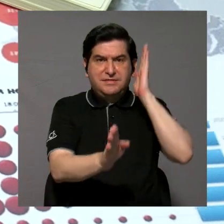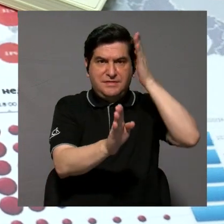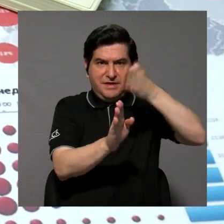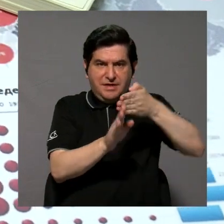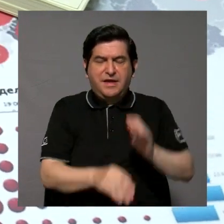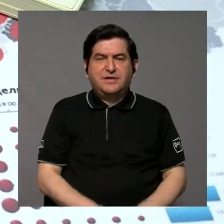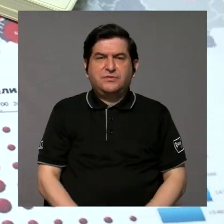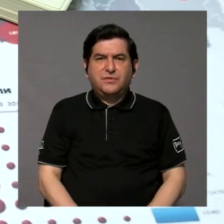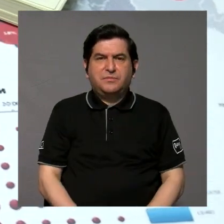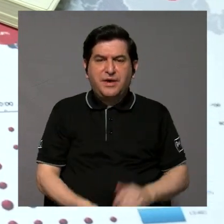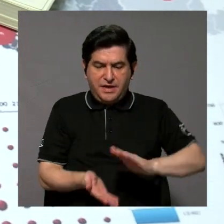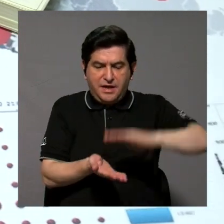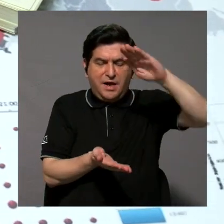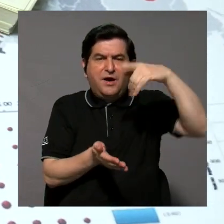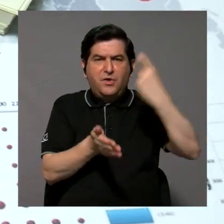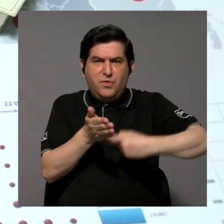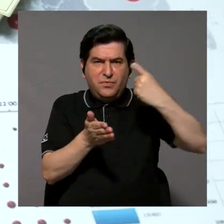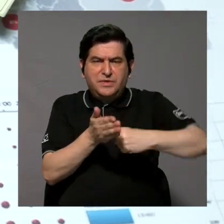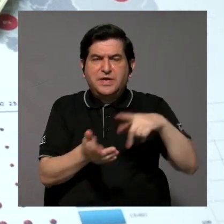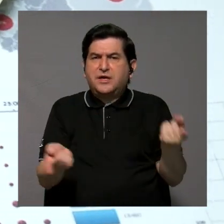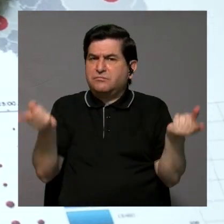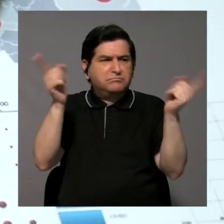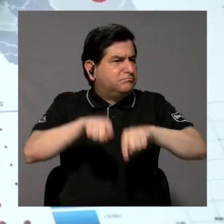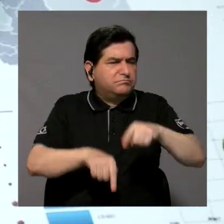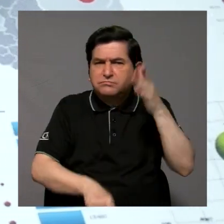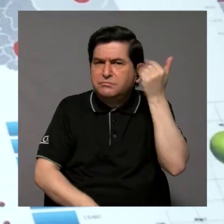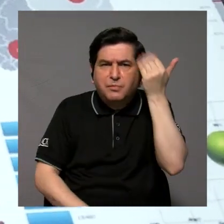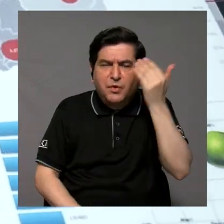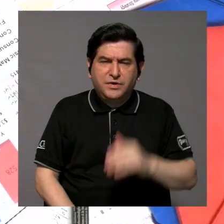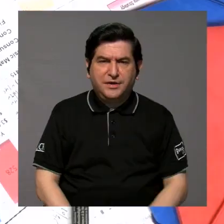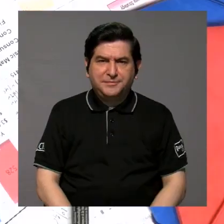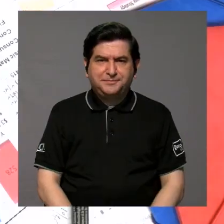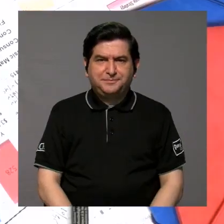para gravar la riqueza, por qué no sucedió? Pero